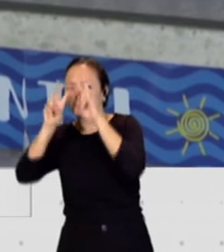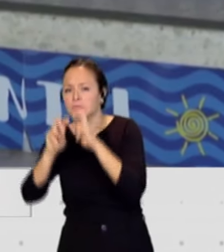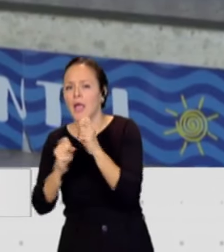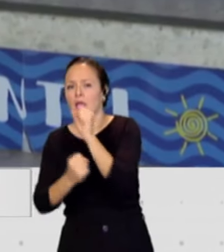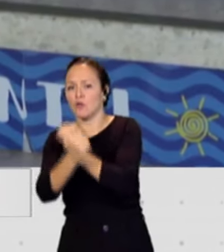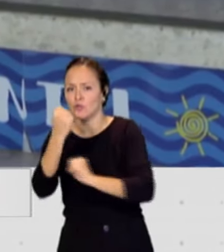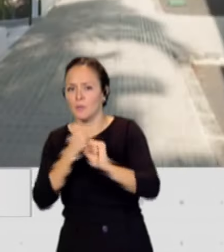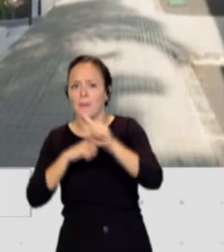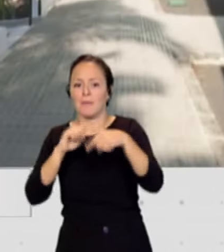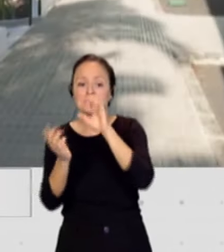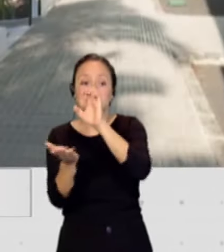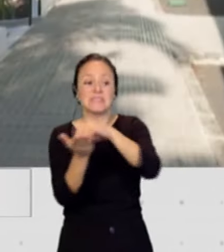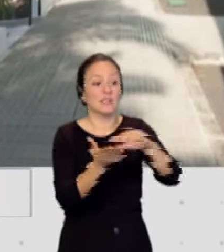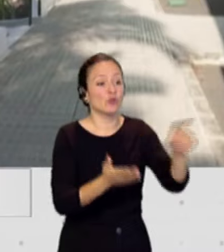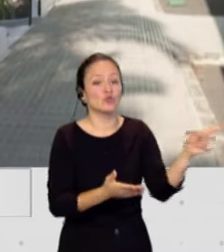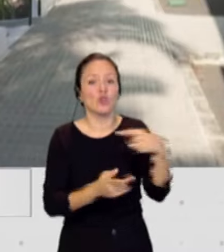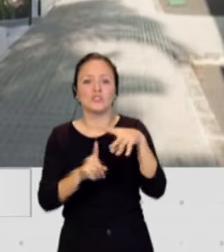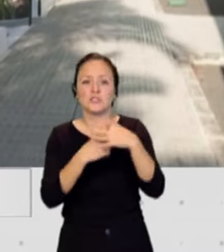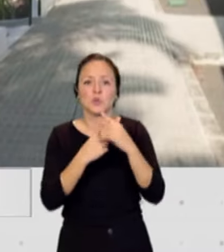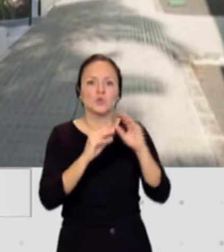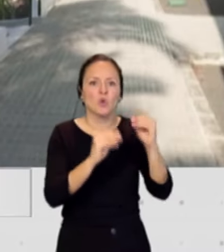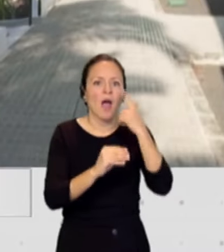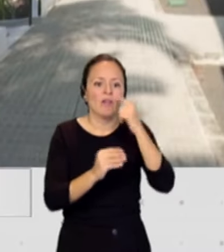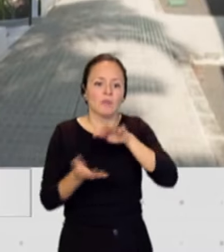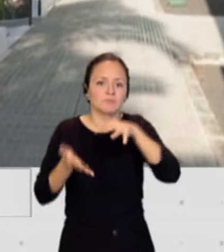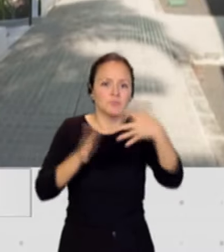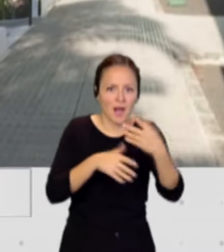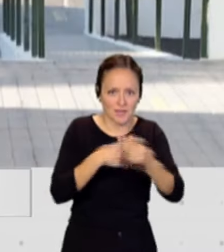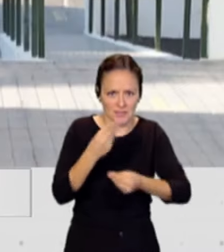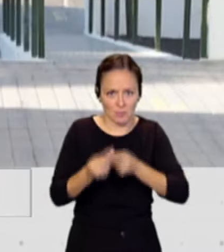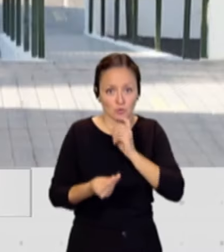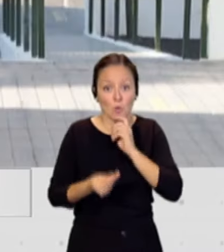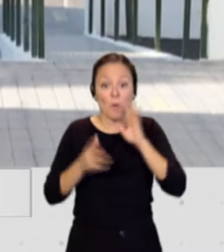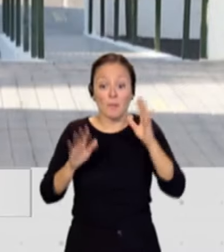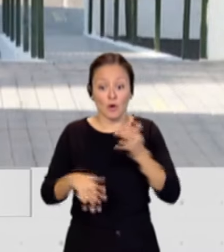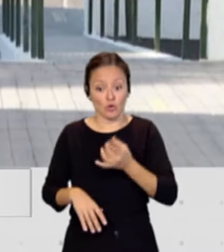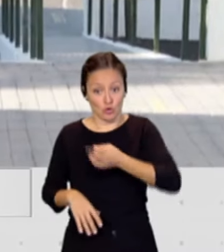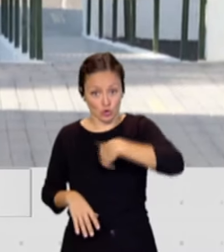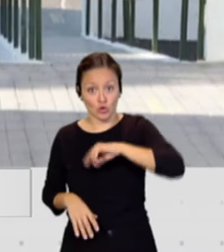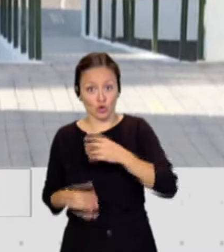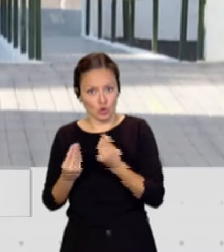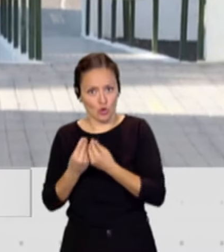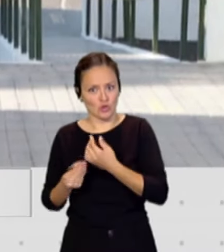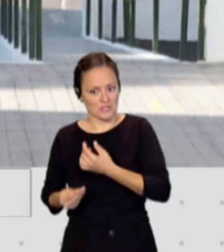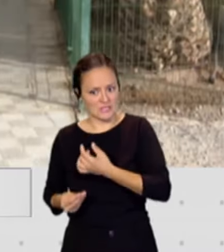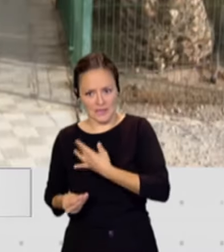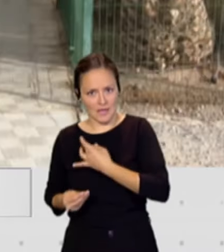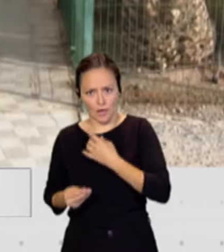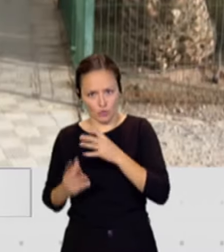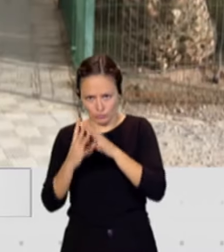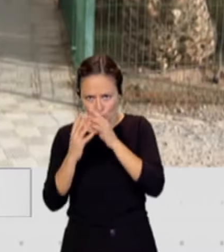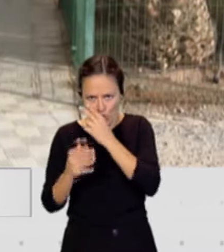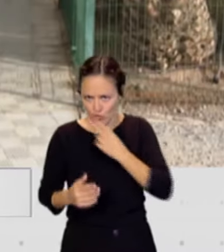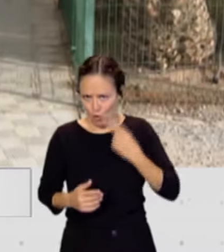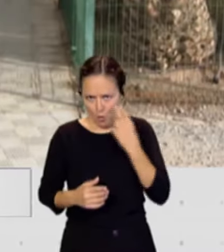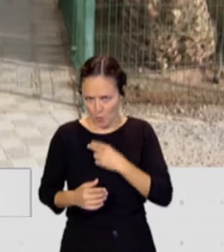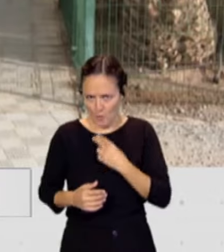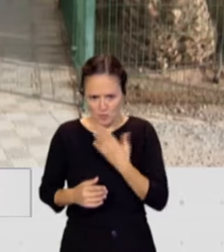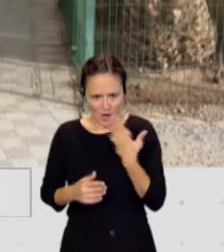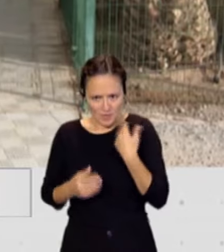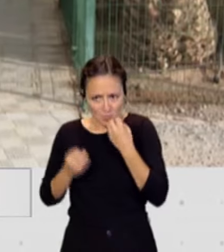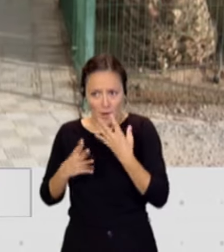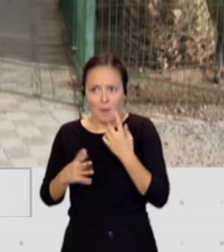situación de todos los centros para poder llevarla a cabo pero el compromiso con los sindicatos adquiría y además fue una reunión si me lo permiten de la que